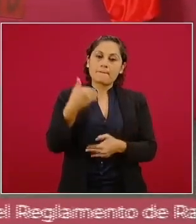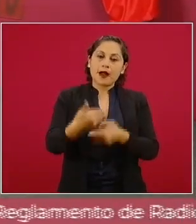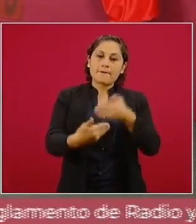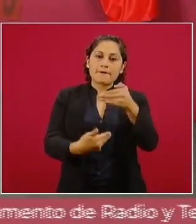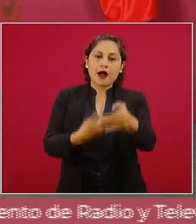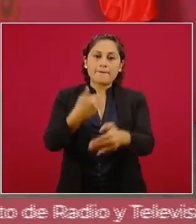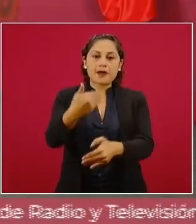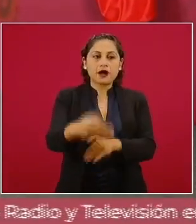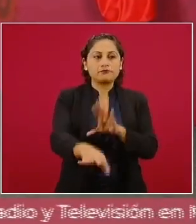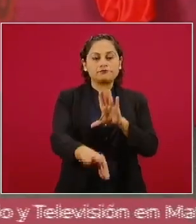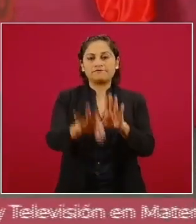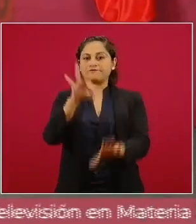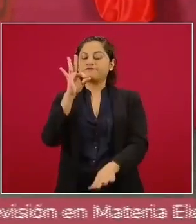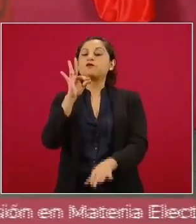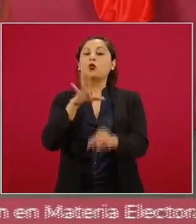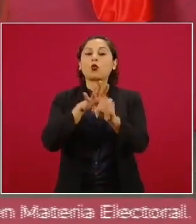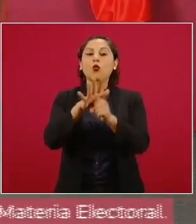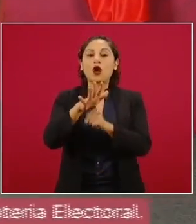porque es un poco